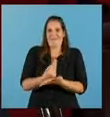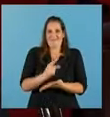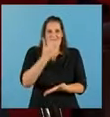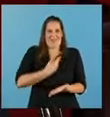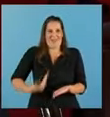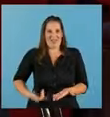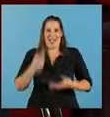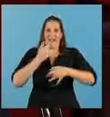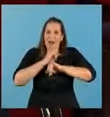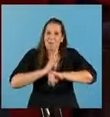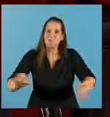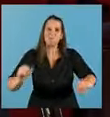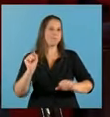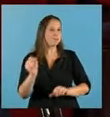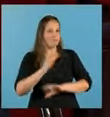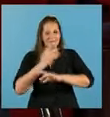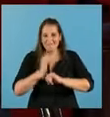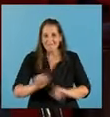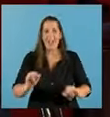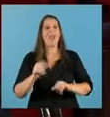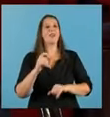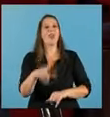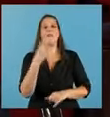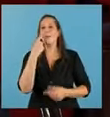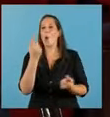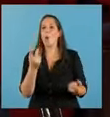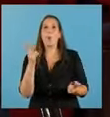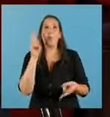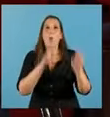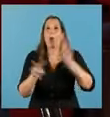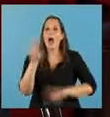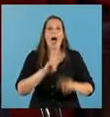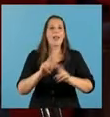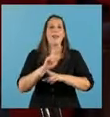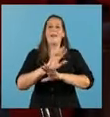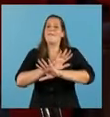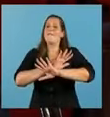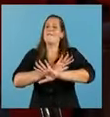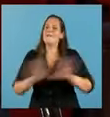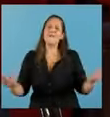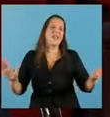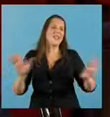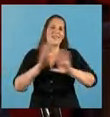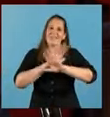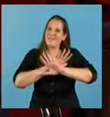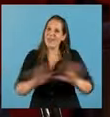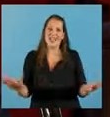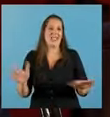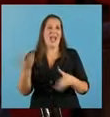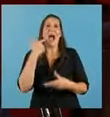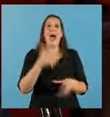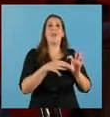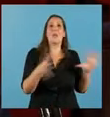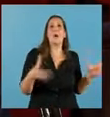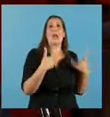la decisión irreversible de terminar para siempre, con los sótanos de la